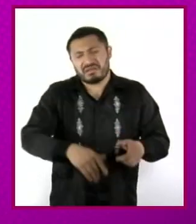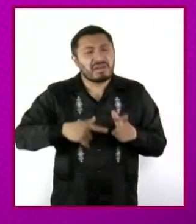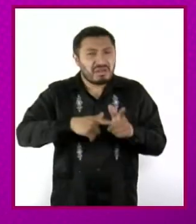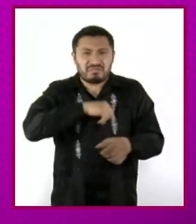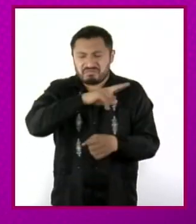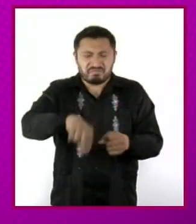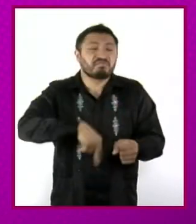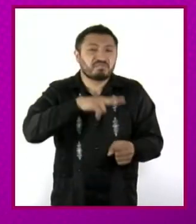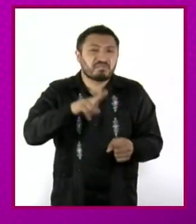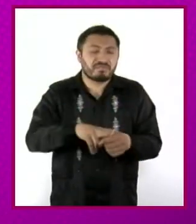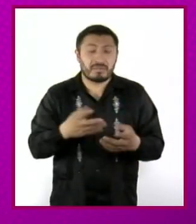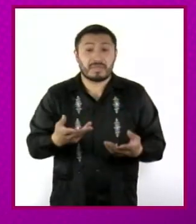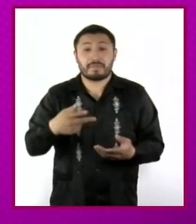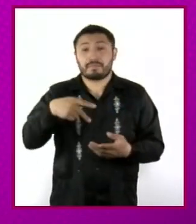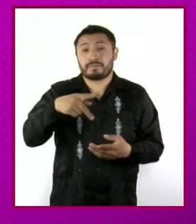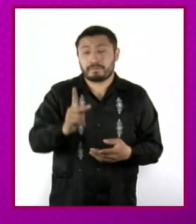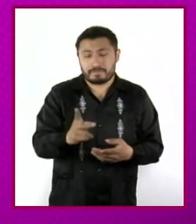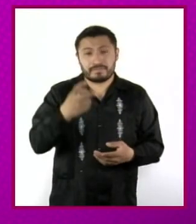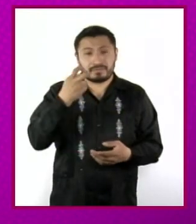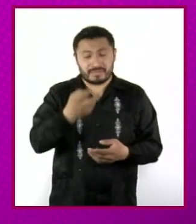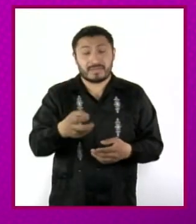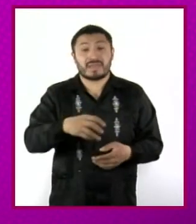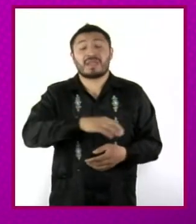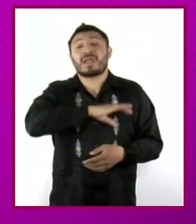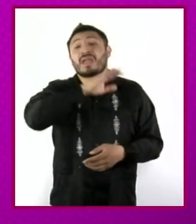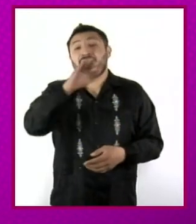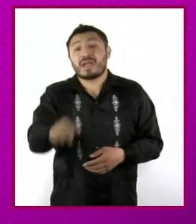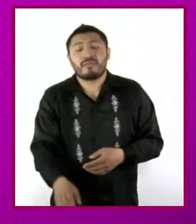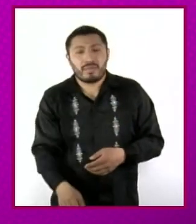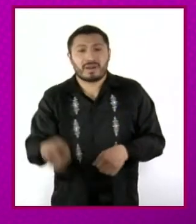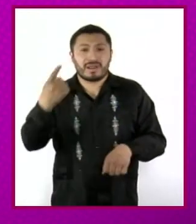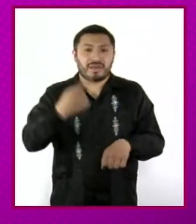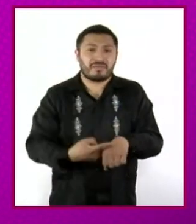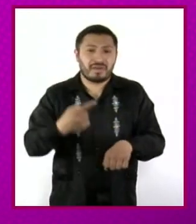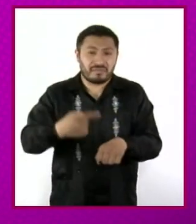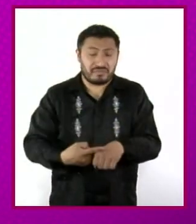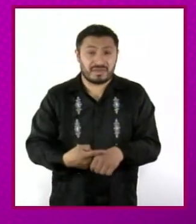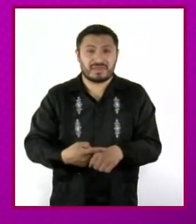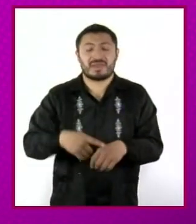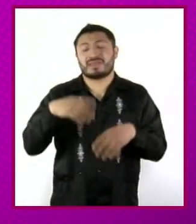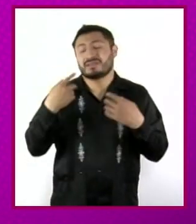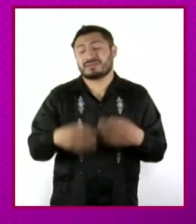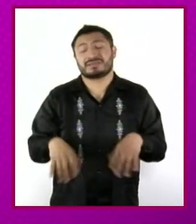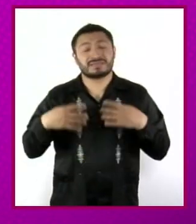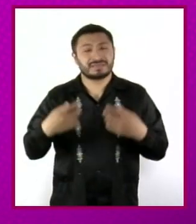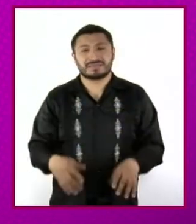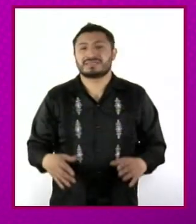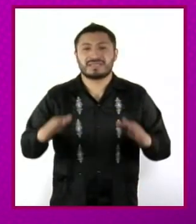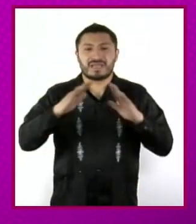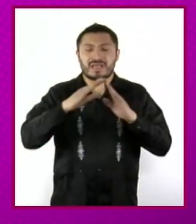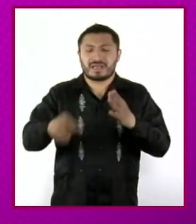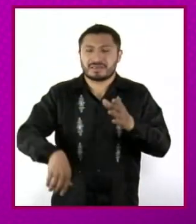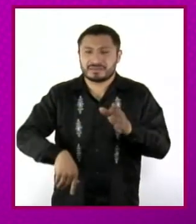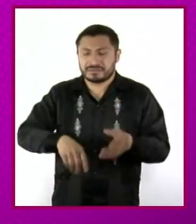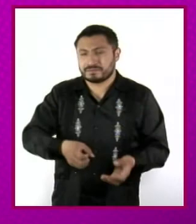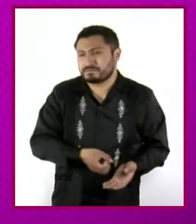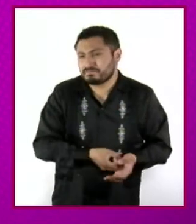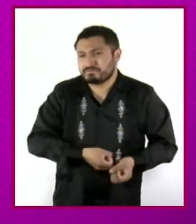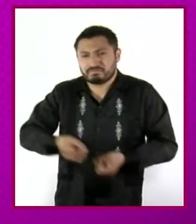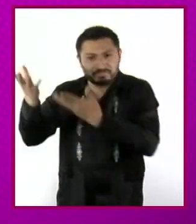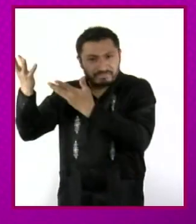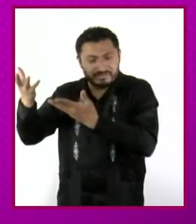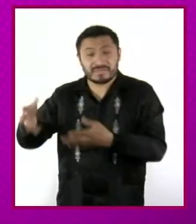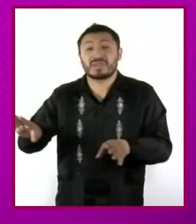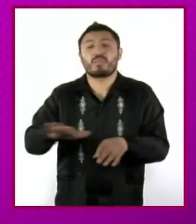¿Cómo se convierte en una enfermedad la muerte? Hay que sacarlo de las casas, porque nos provoca